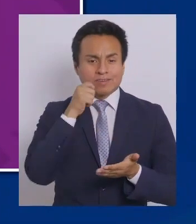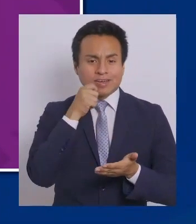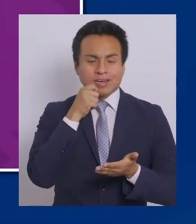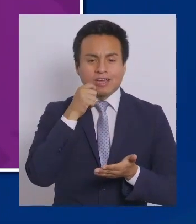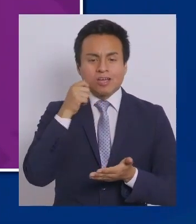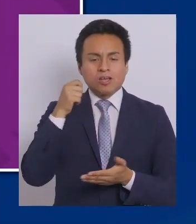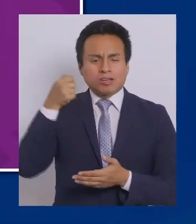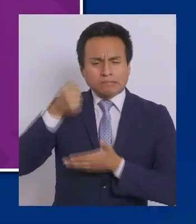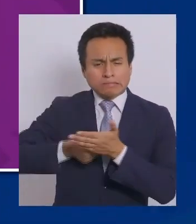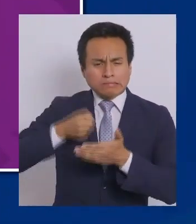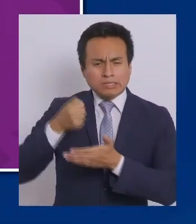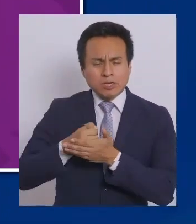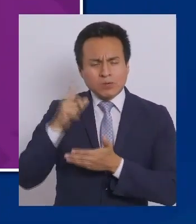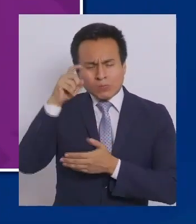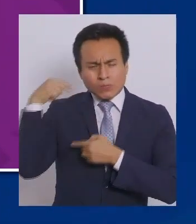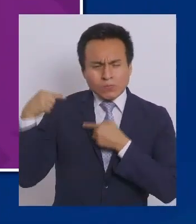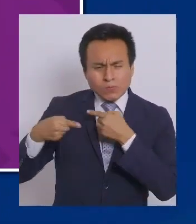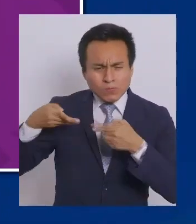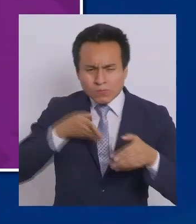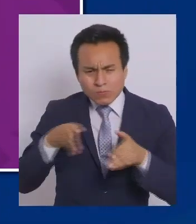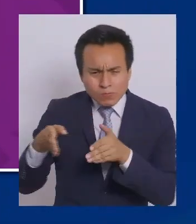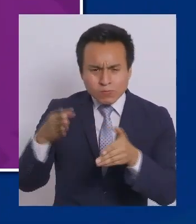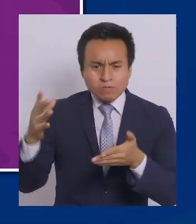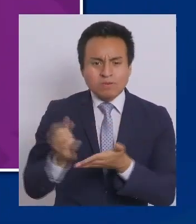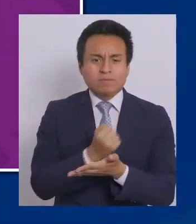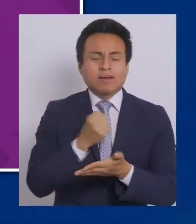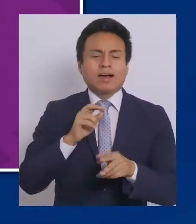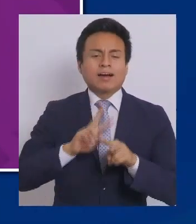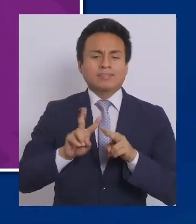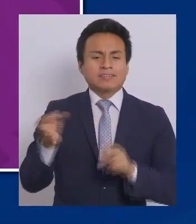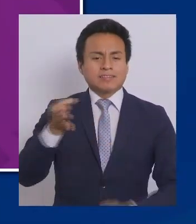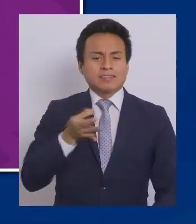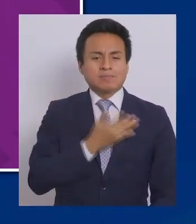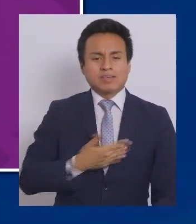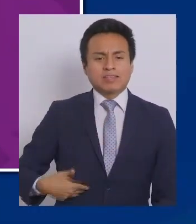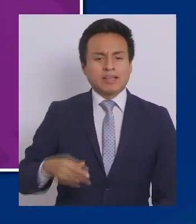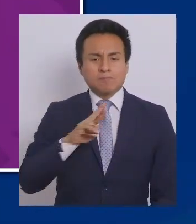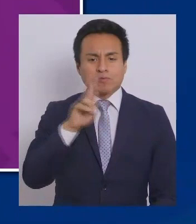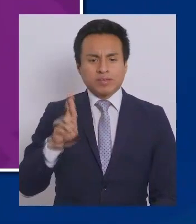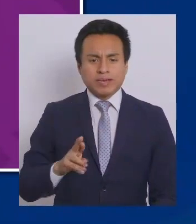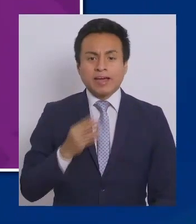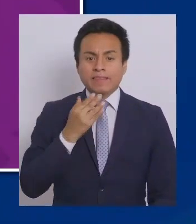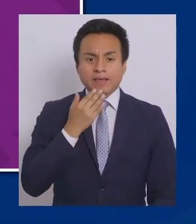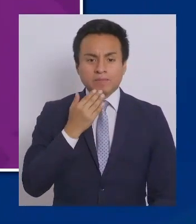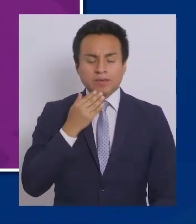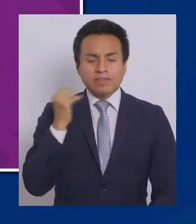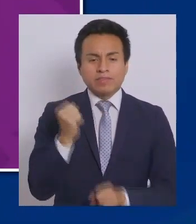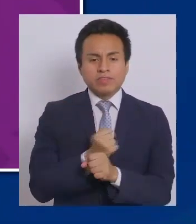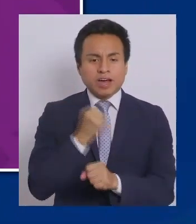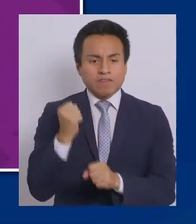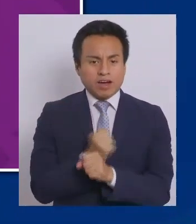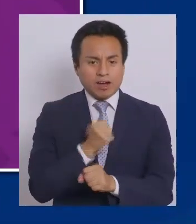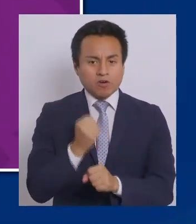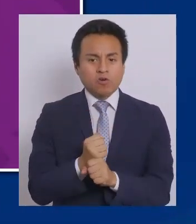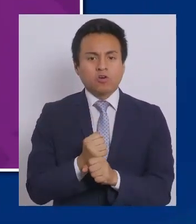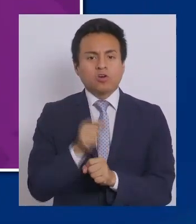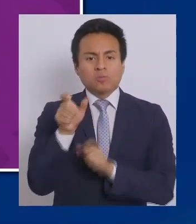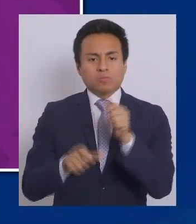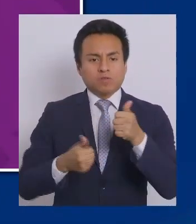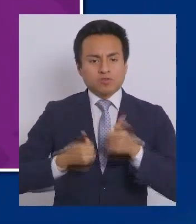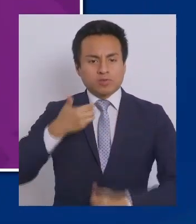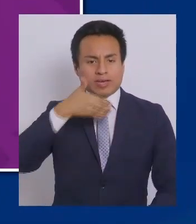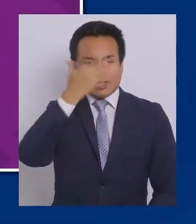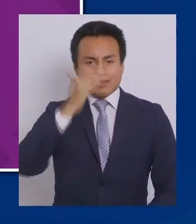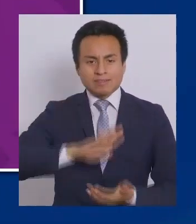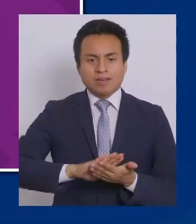epopeya que ha nombrado el presidente de la república y obviamente gracias al trabajo de nuestros profesionales de la